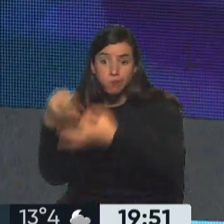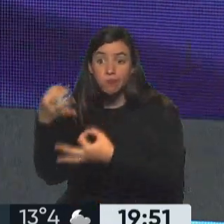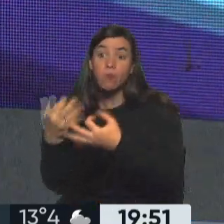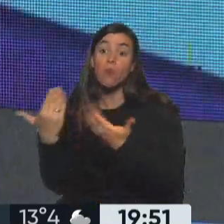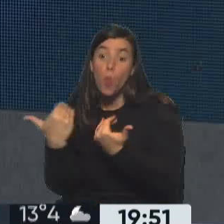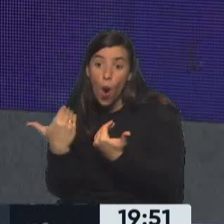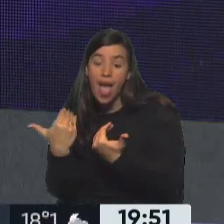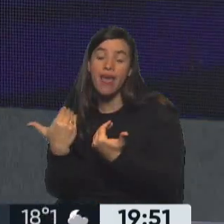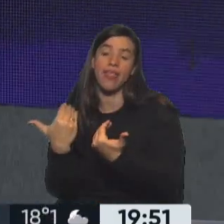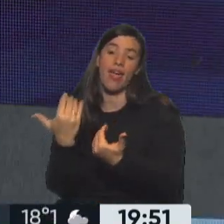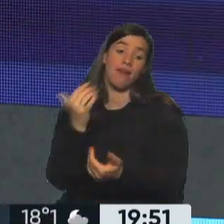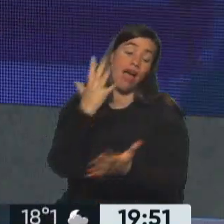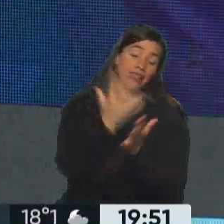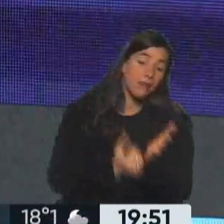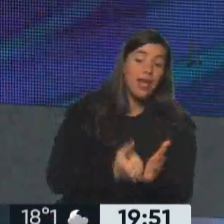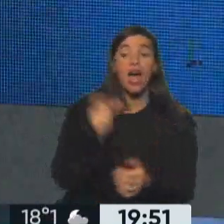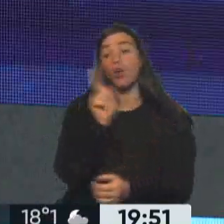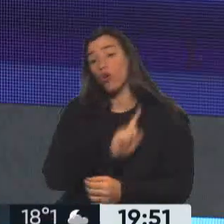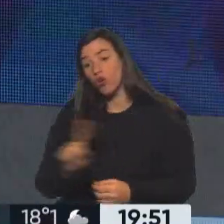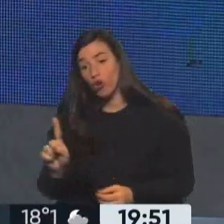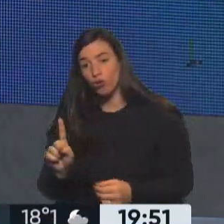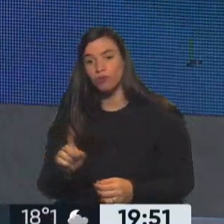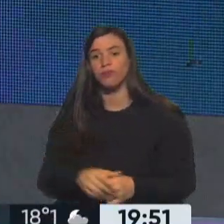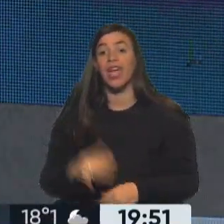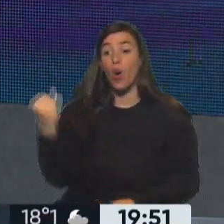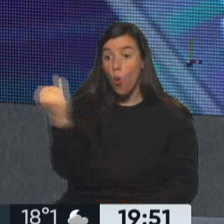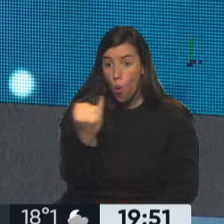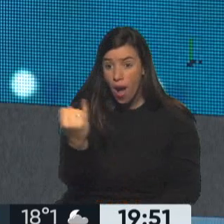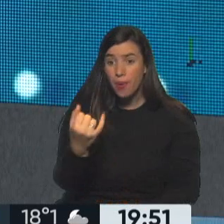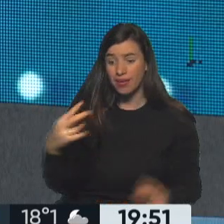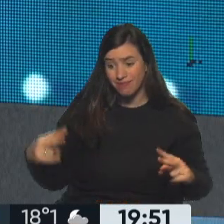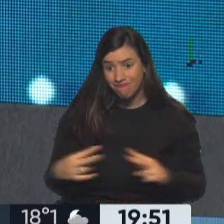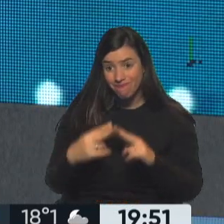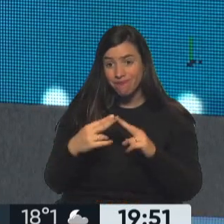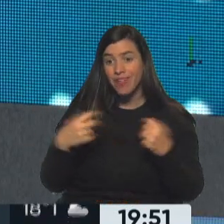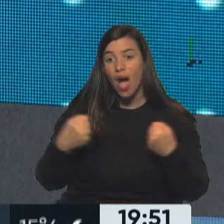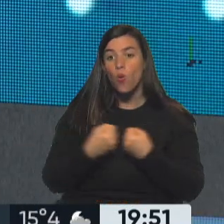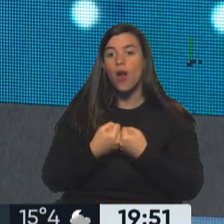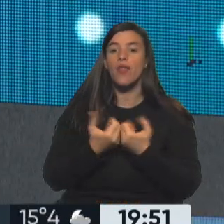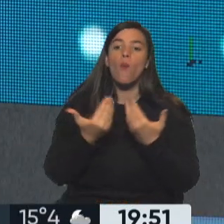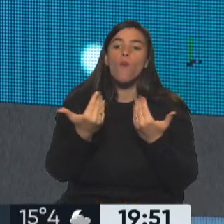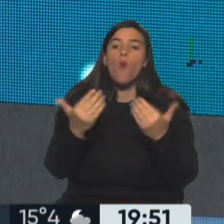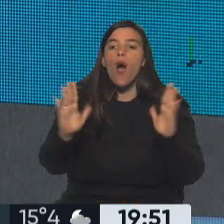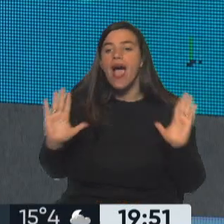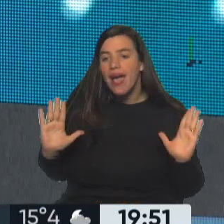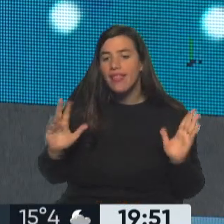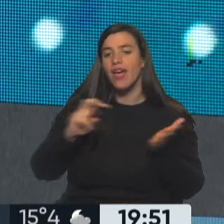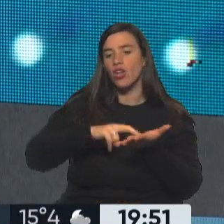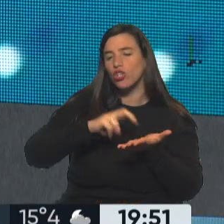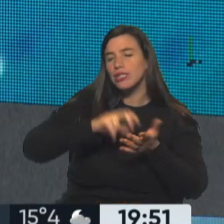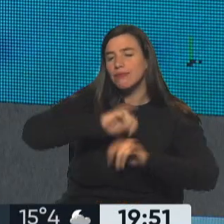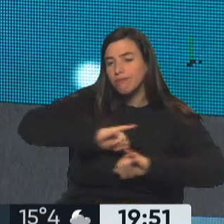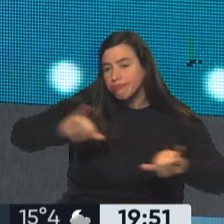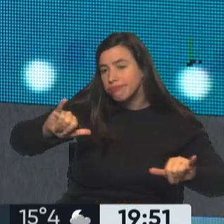pero no es vinculante. El jueves hay reunión de acuerdo, puede llegar a haber alguna novedad por parte del máximo